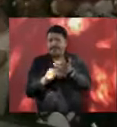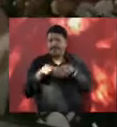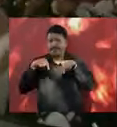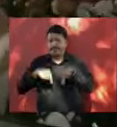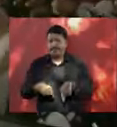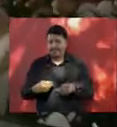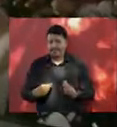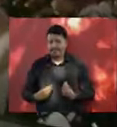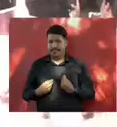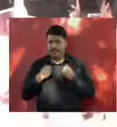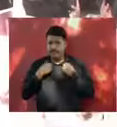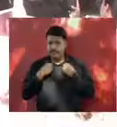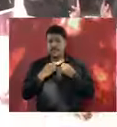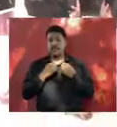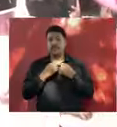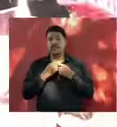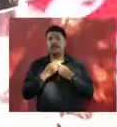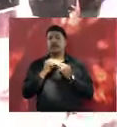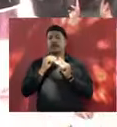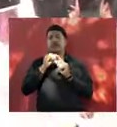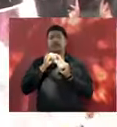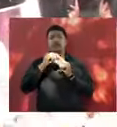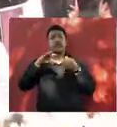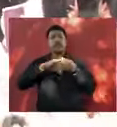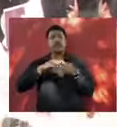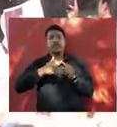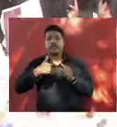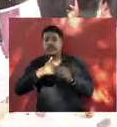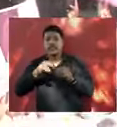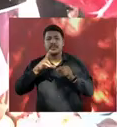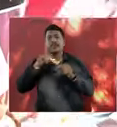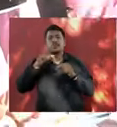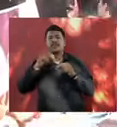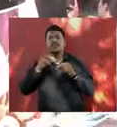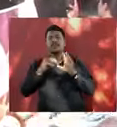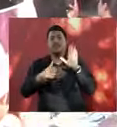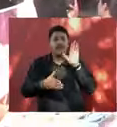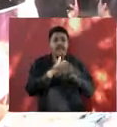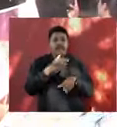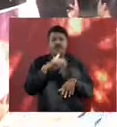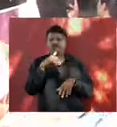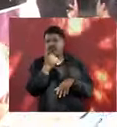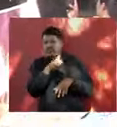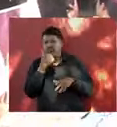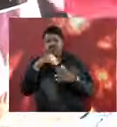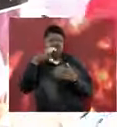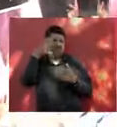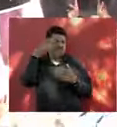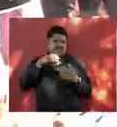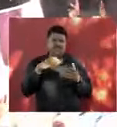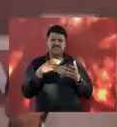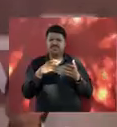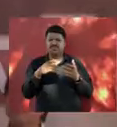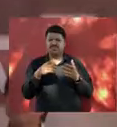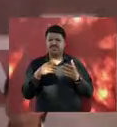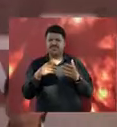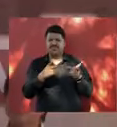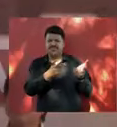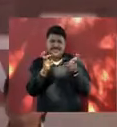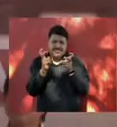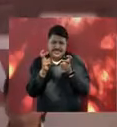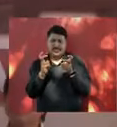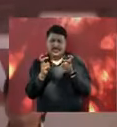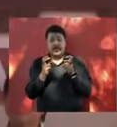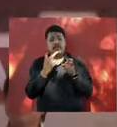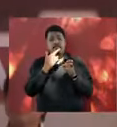Que no tengan la opción de irse a la delincuencia, a una banda delictiva, que se queden estudiando y que la